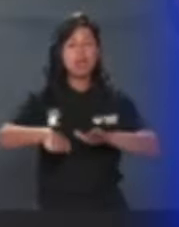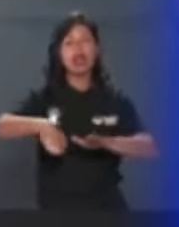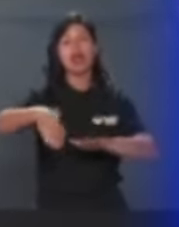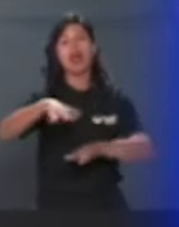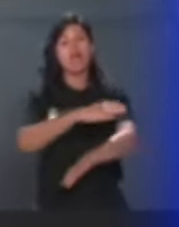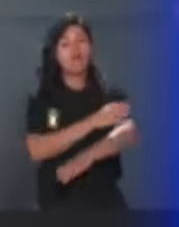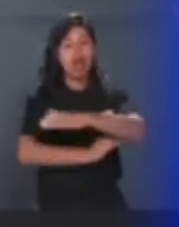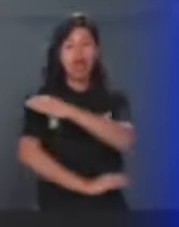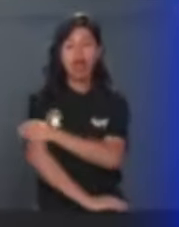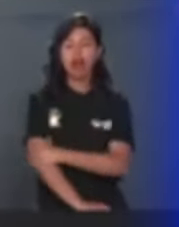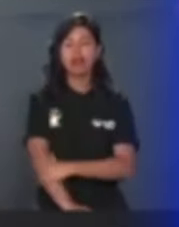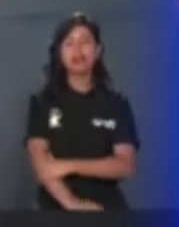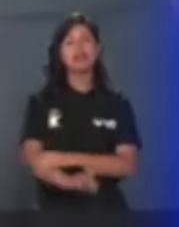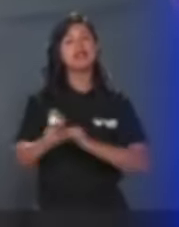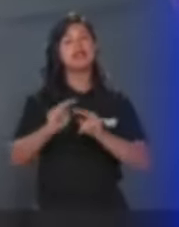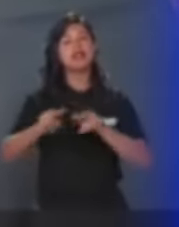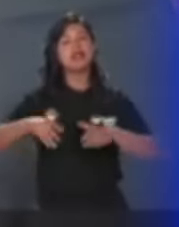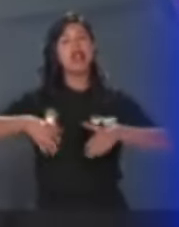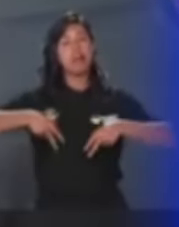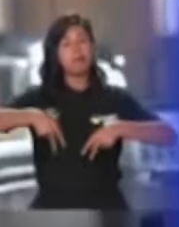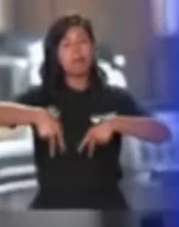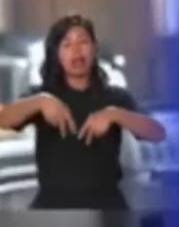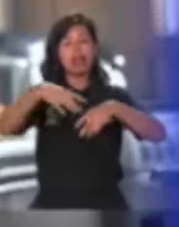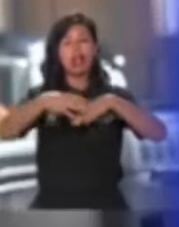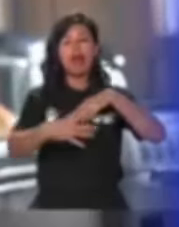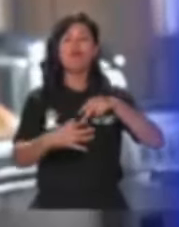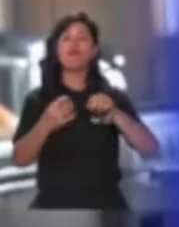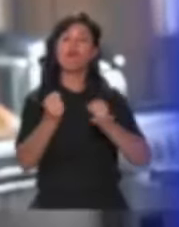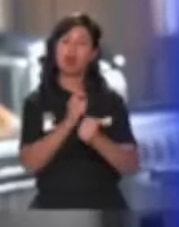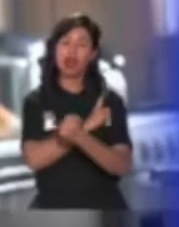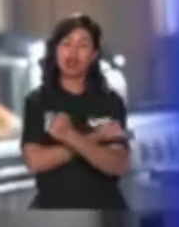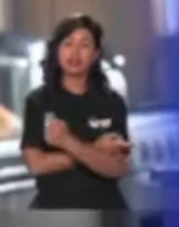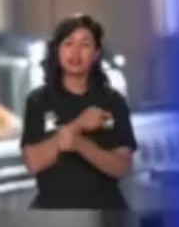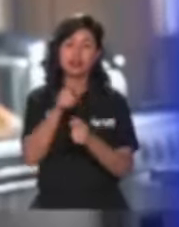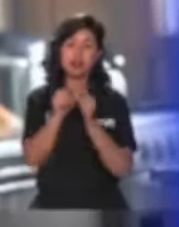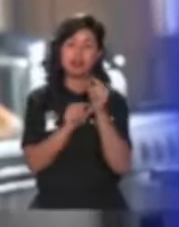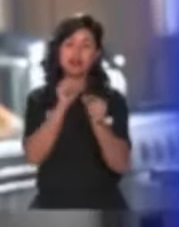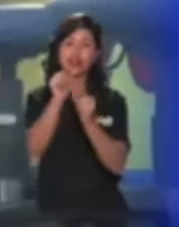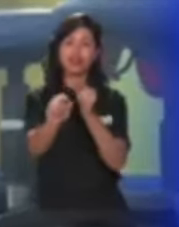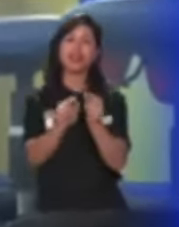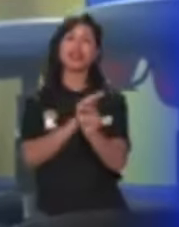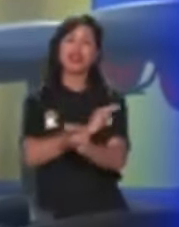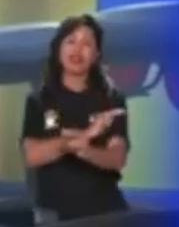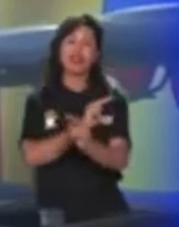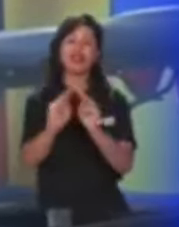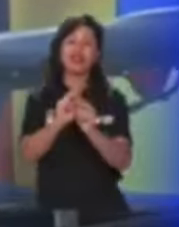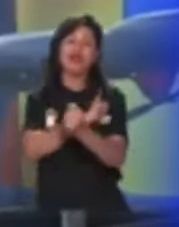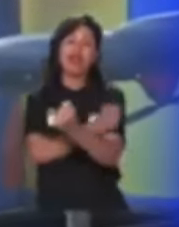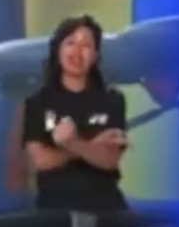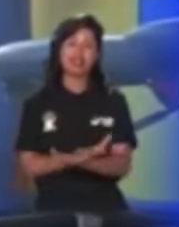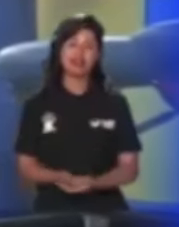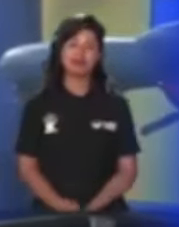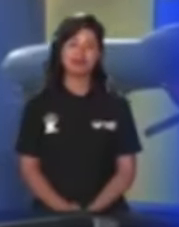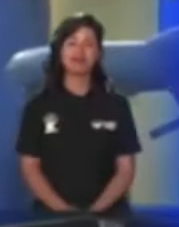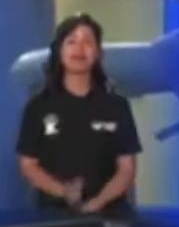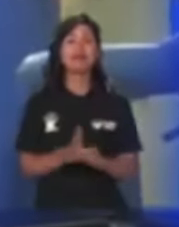brazos, a crear fuerza en las piernas. Y de ahí, de poquitito, ella fue creando fuerza. Muy bien, Tere. De repente